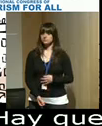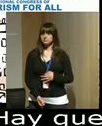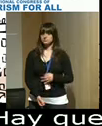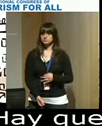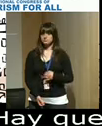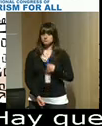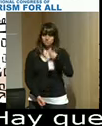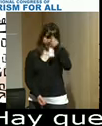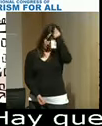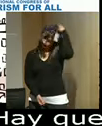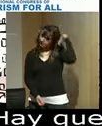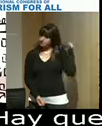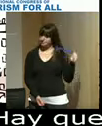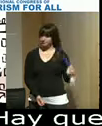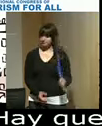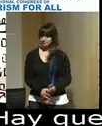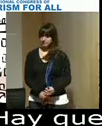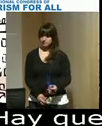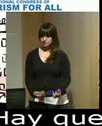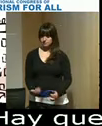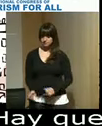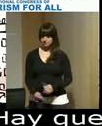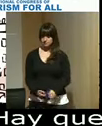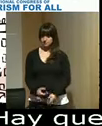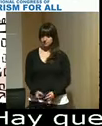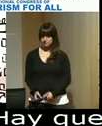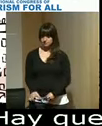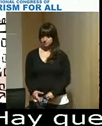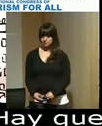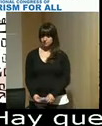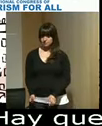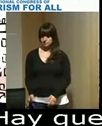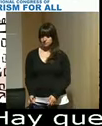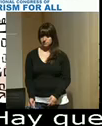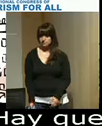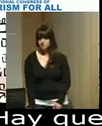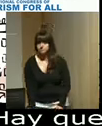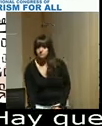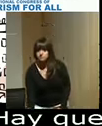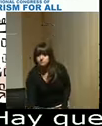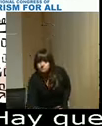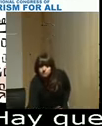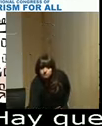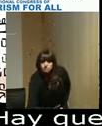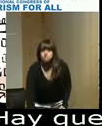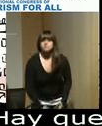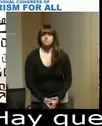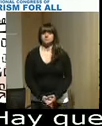Espera. Cógelo, Raúl, a ver si puedes tú darle con el botón.